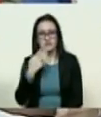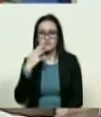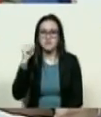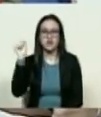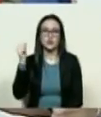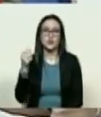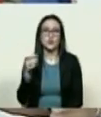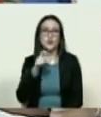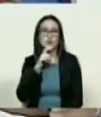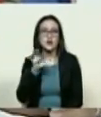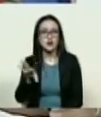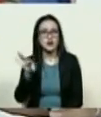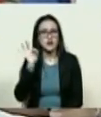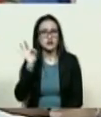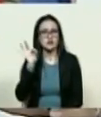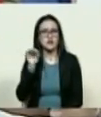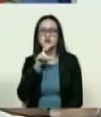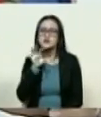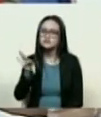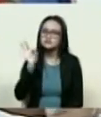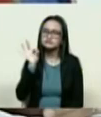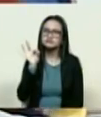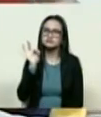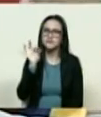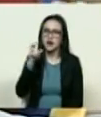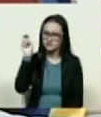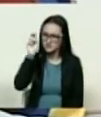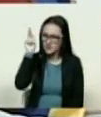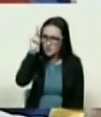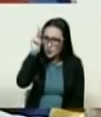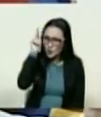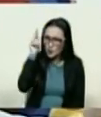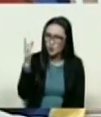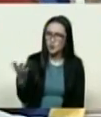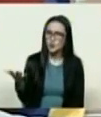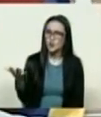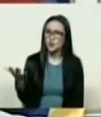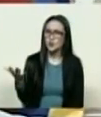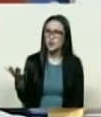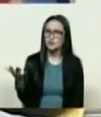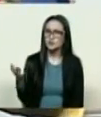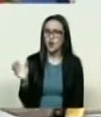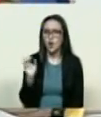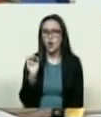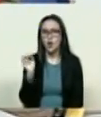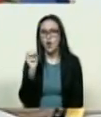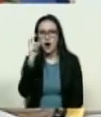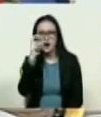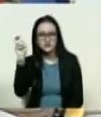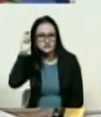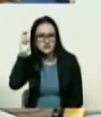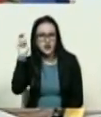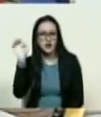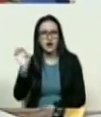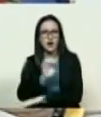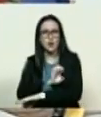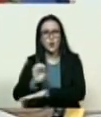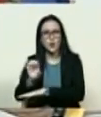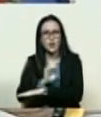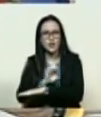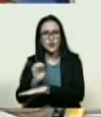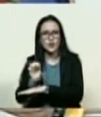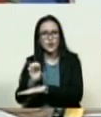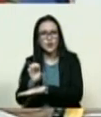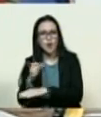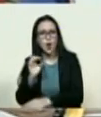lo eligió ni el canciller de Lima, ni, perdón, de Perú, ni el canciller